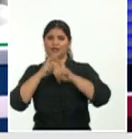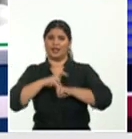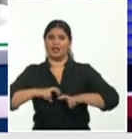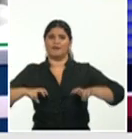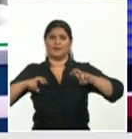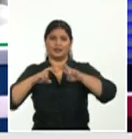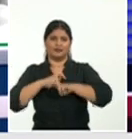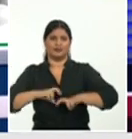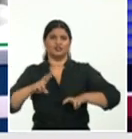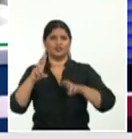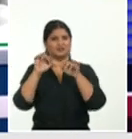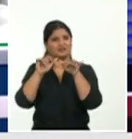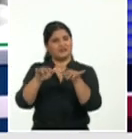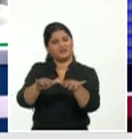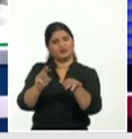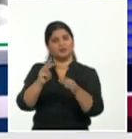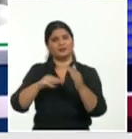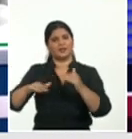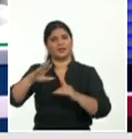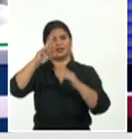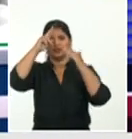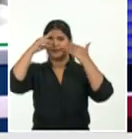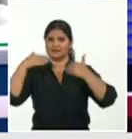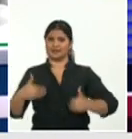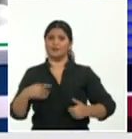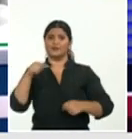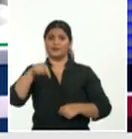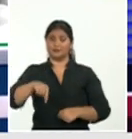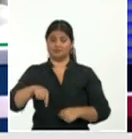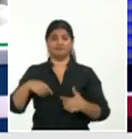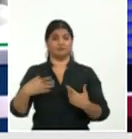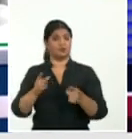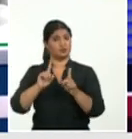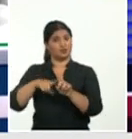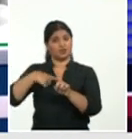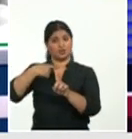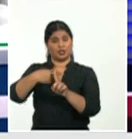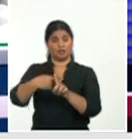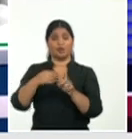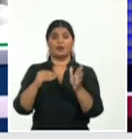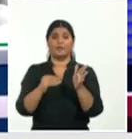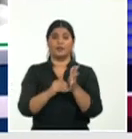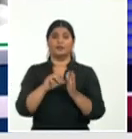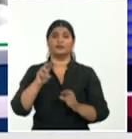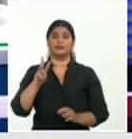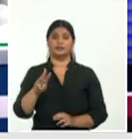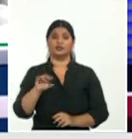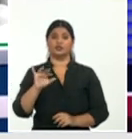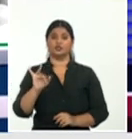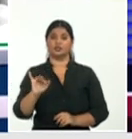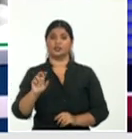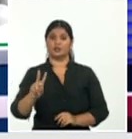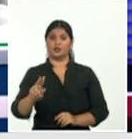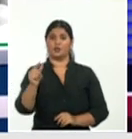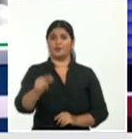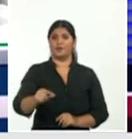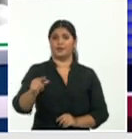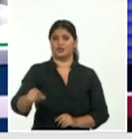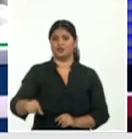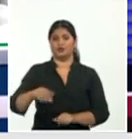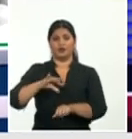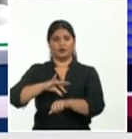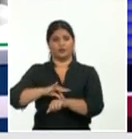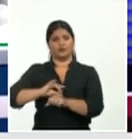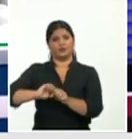del Ministerio de Salud Pública. Al cierre del día de ayer, la Nación confirma 1.372 pacientes diagnosticados con